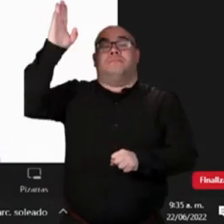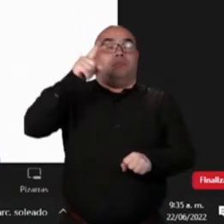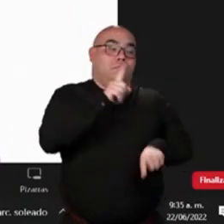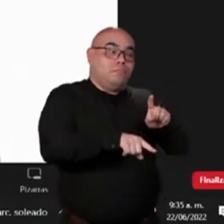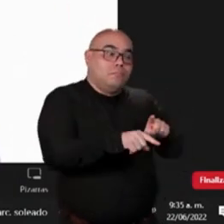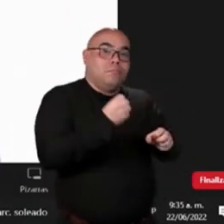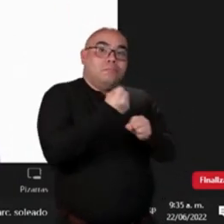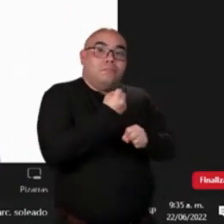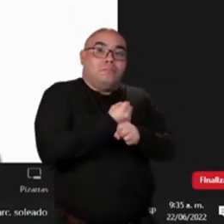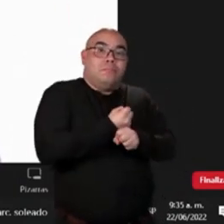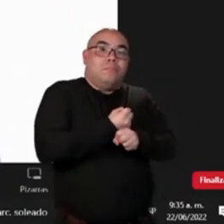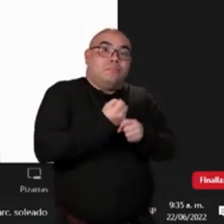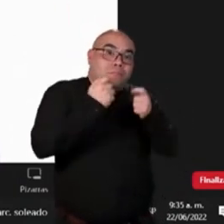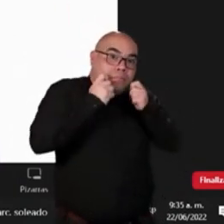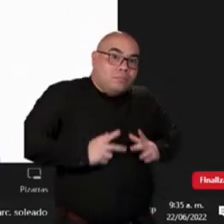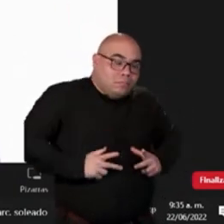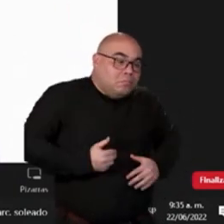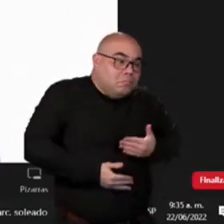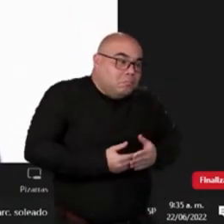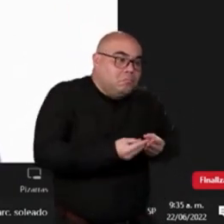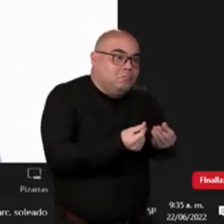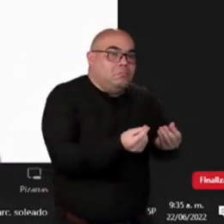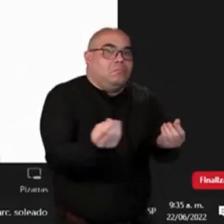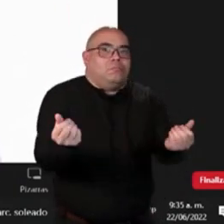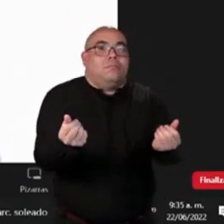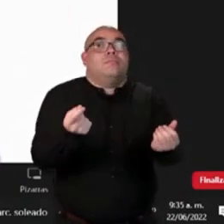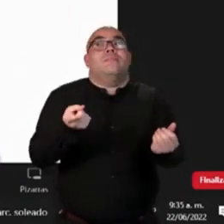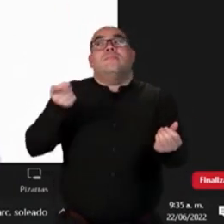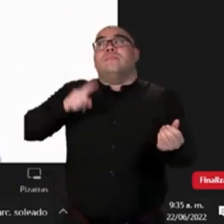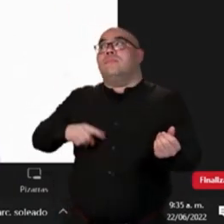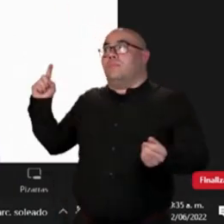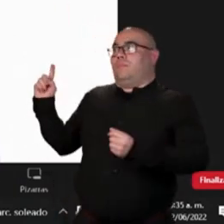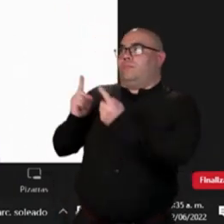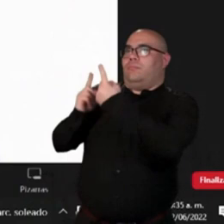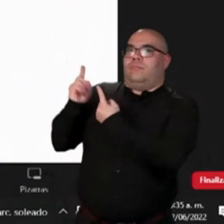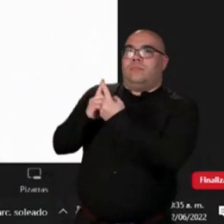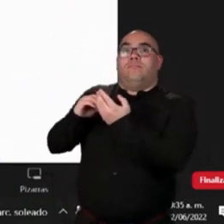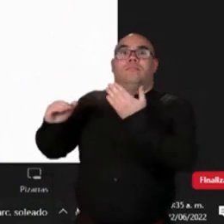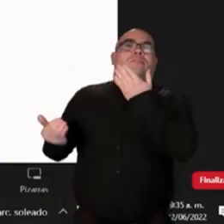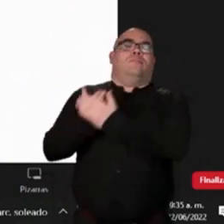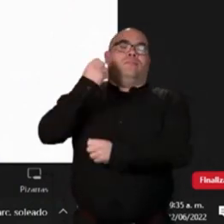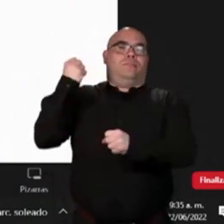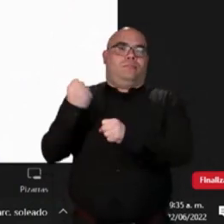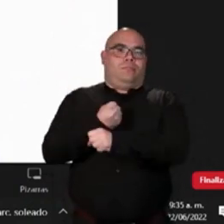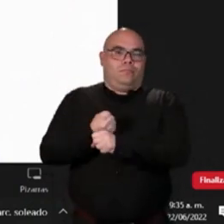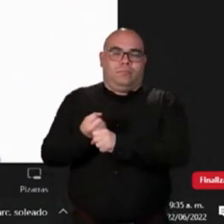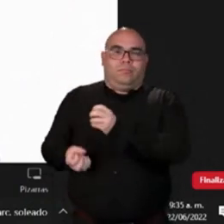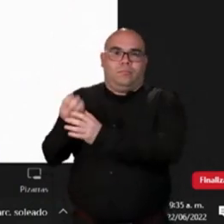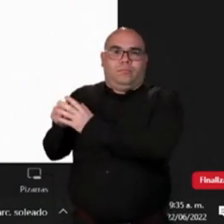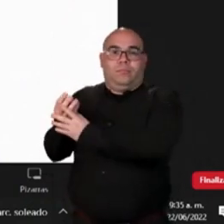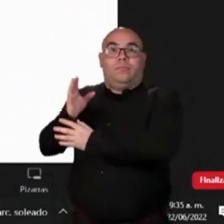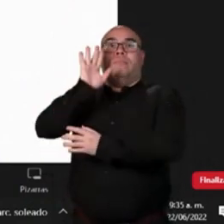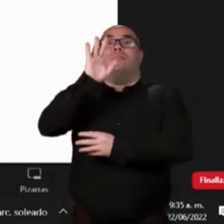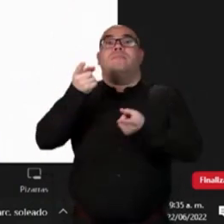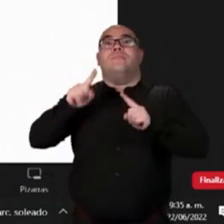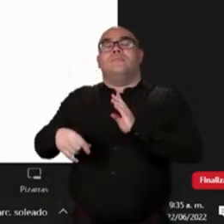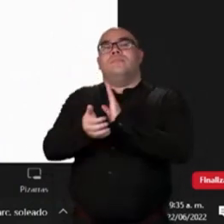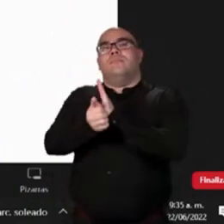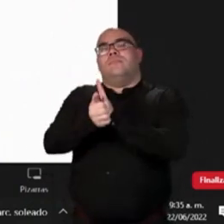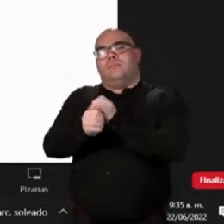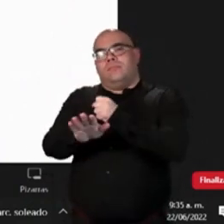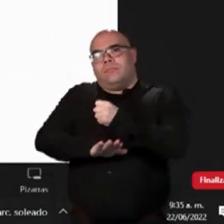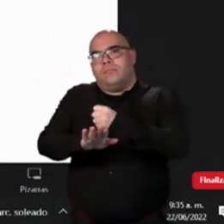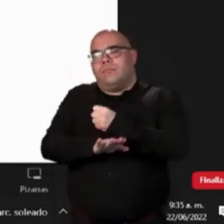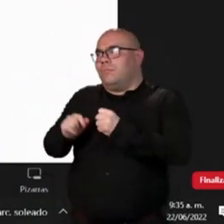y cómo hay trabajos nuevos que se van a crear, y sobre todo, cuáles son las habilidades básicas que tenemos